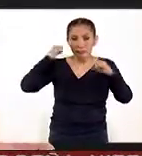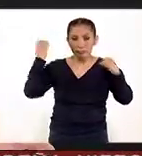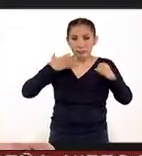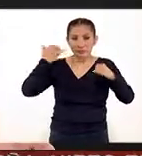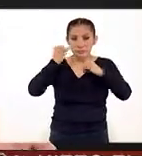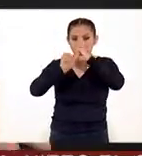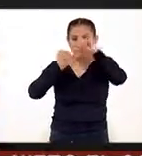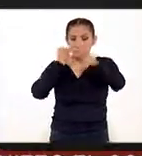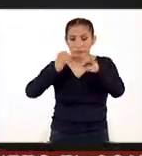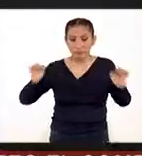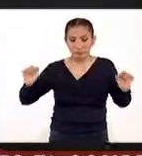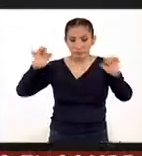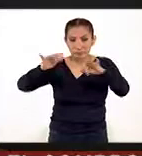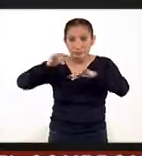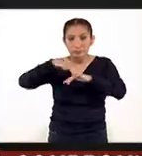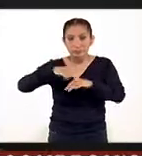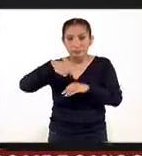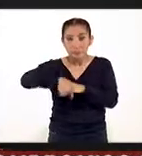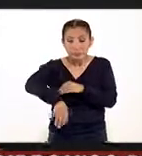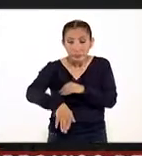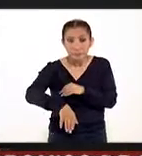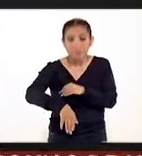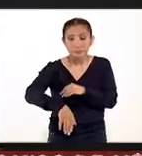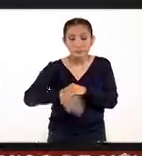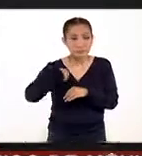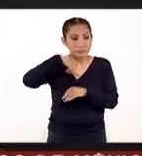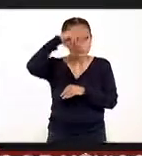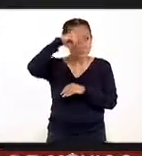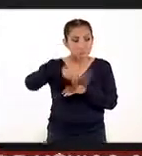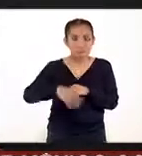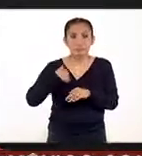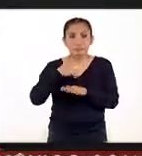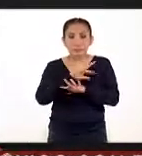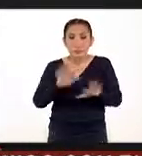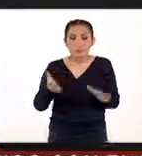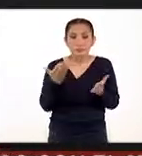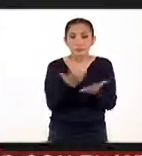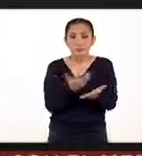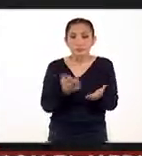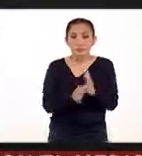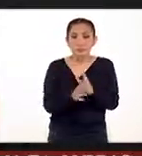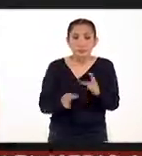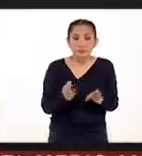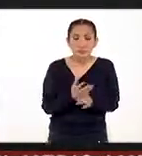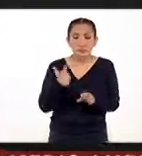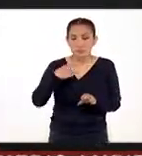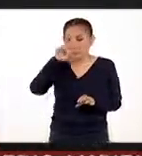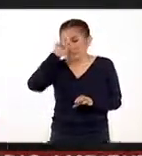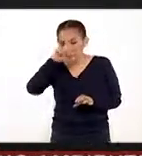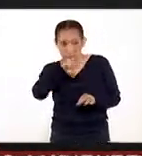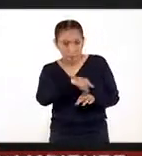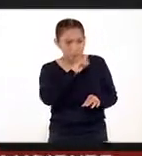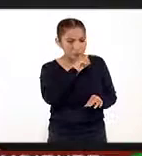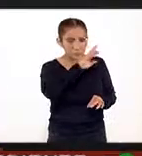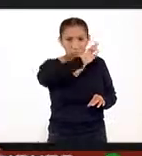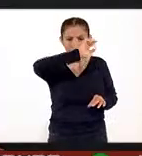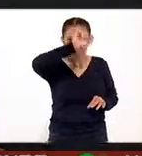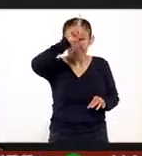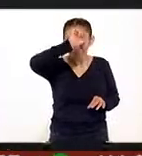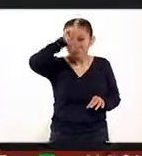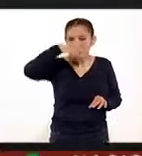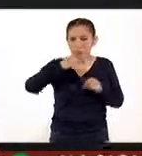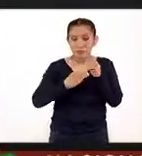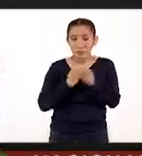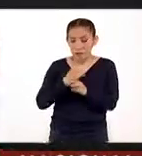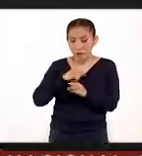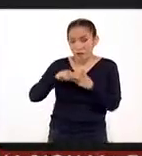conferencia internacional. De tal manera que en México estamos haciendo las cosas con la asesoría de los mejores expertos del mundo y